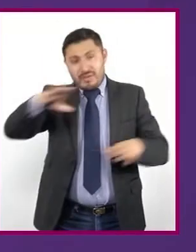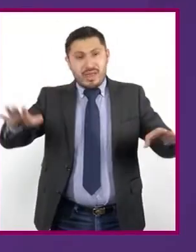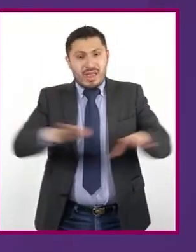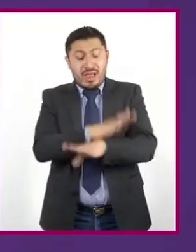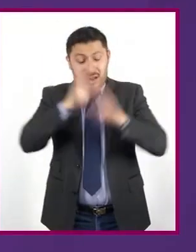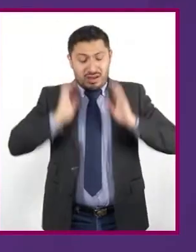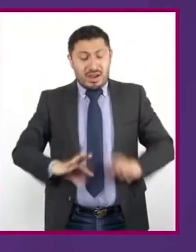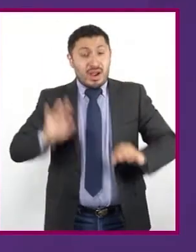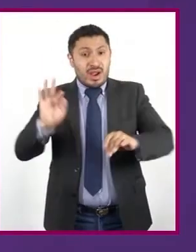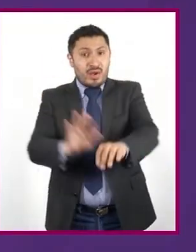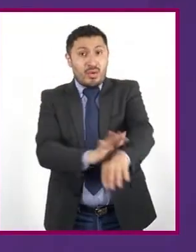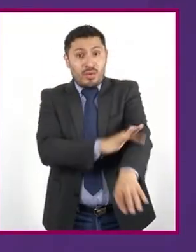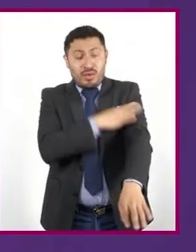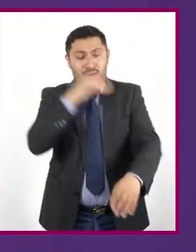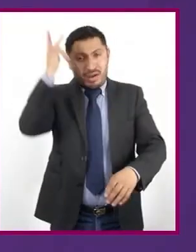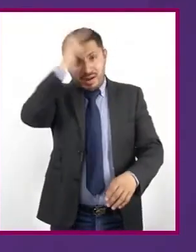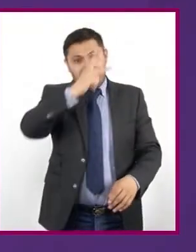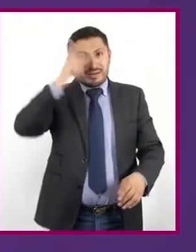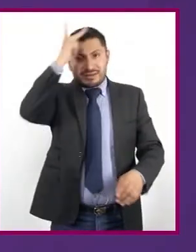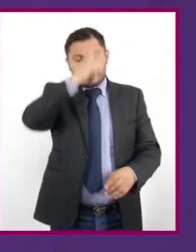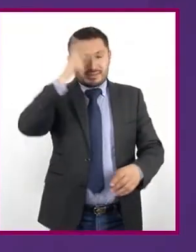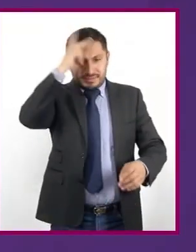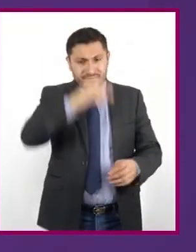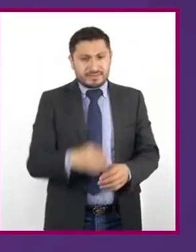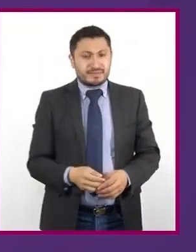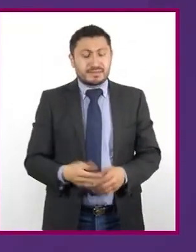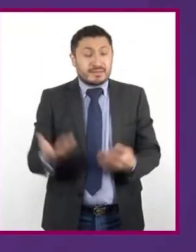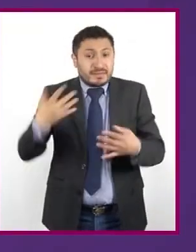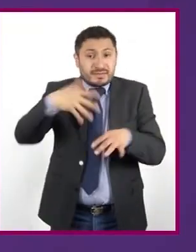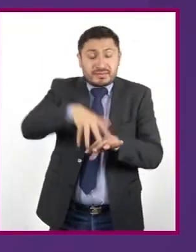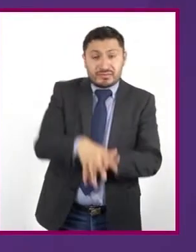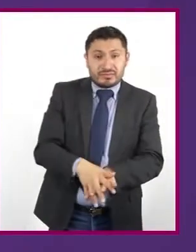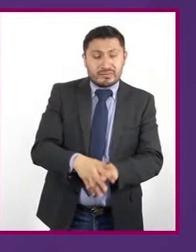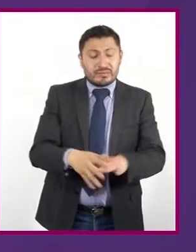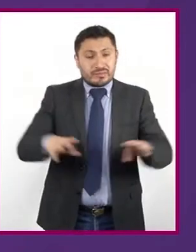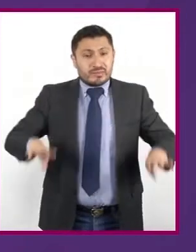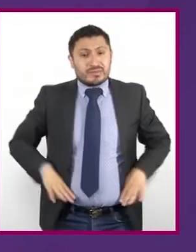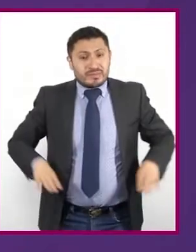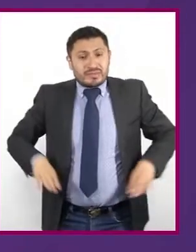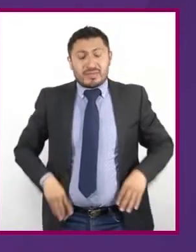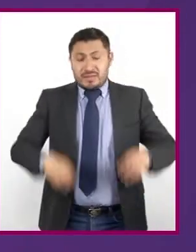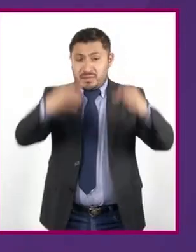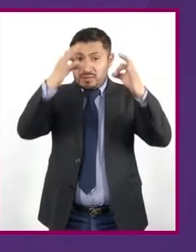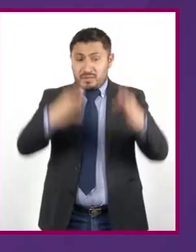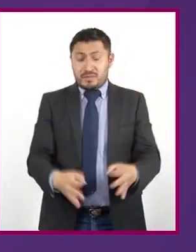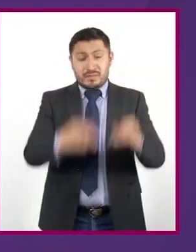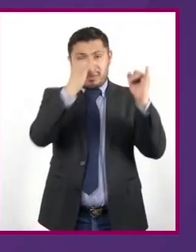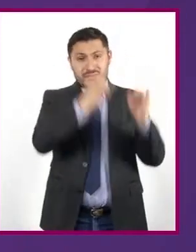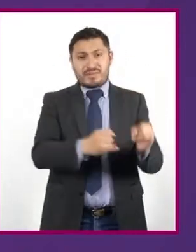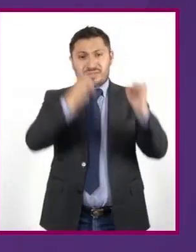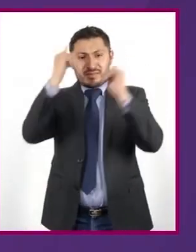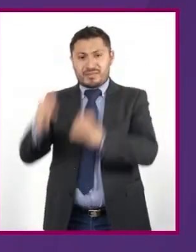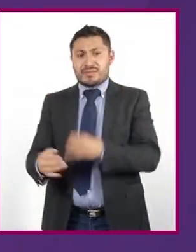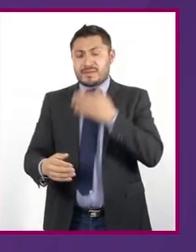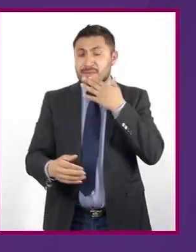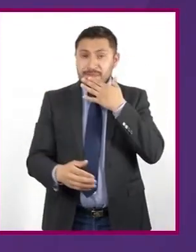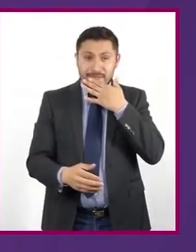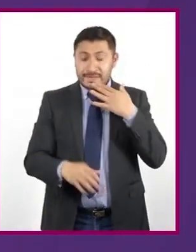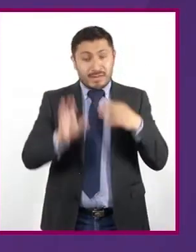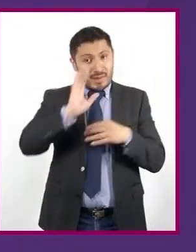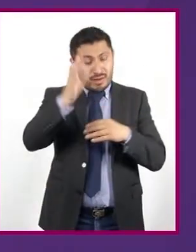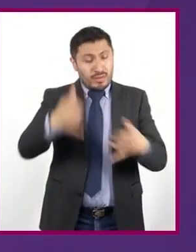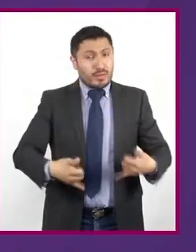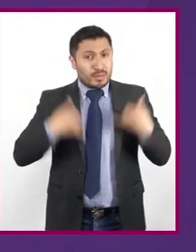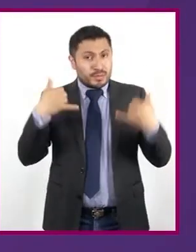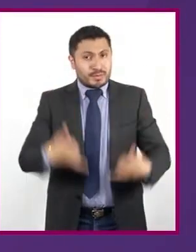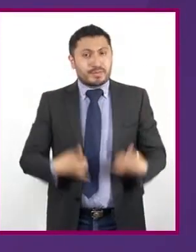físicos, emocionales, psicológicos, influyen en la conformación y afirmación de la identidad. En la